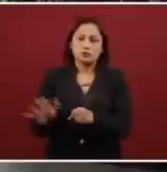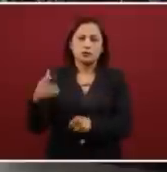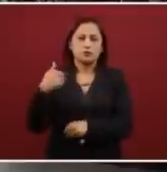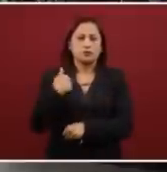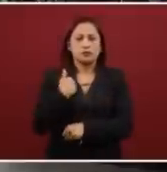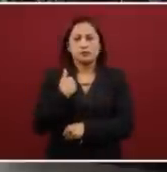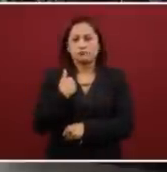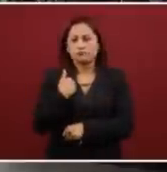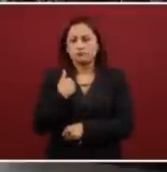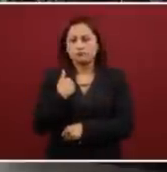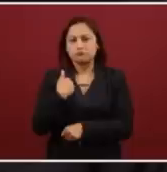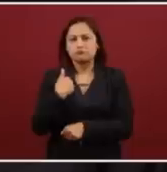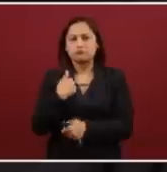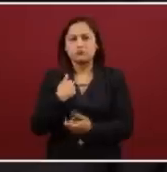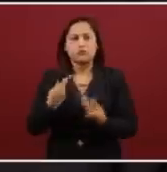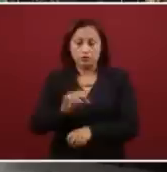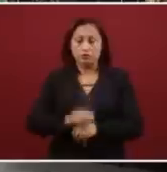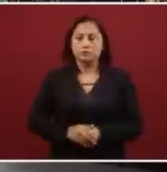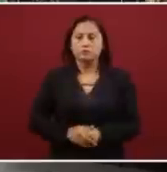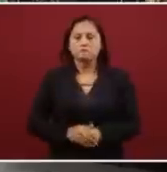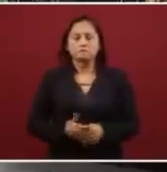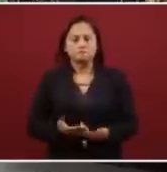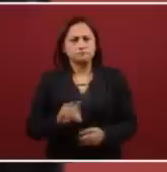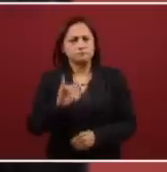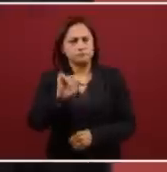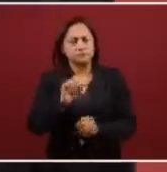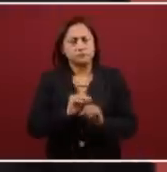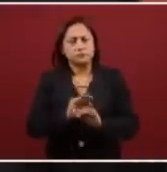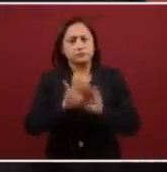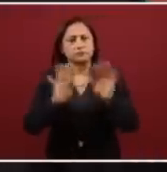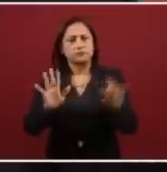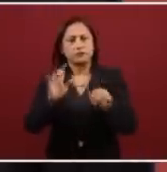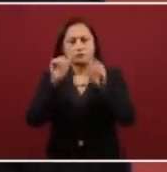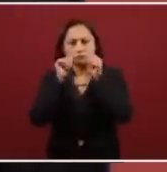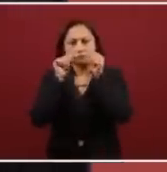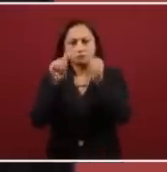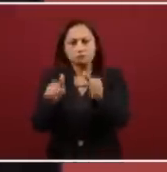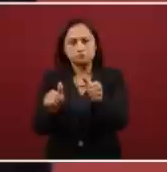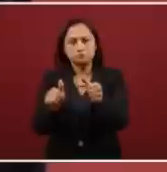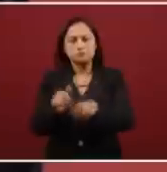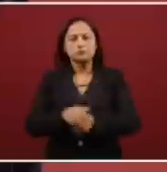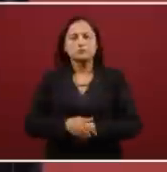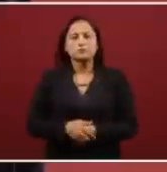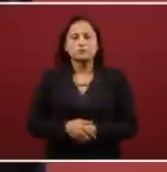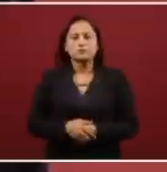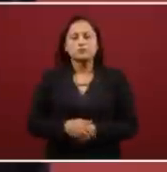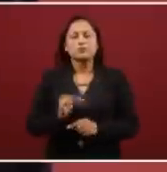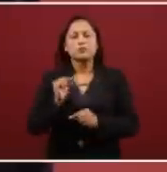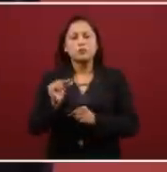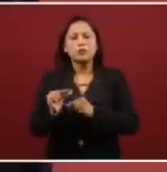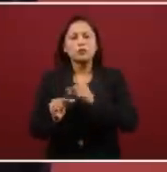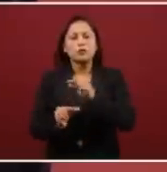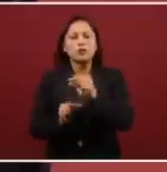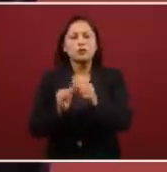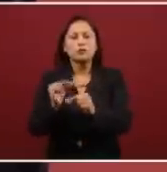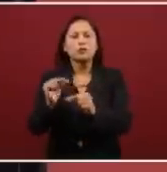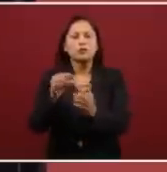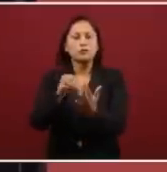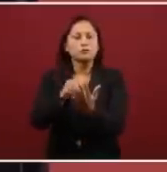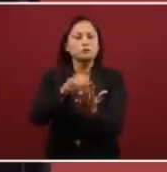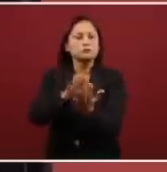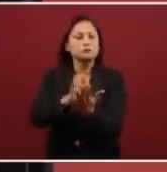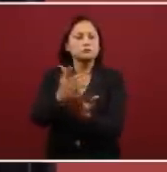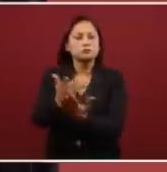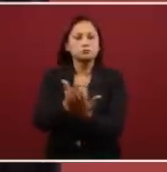hacerlo de la noche a la mañana. Hay que ir buscando que se formalice la